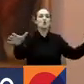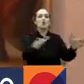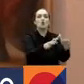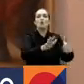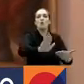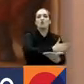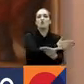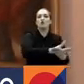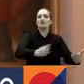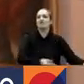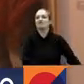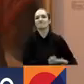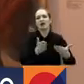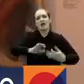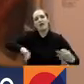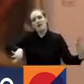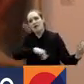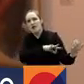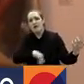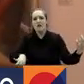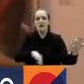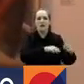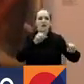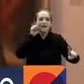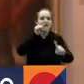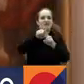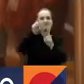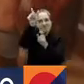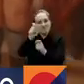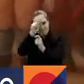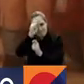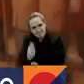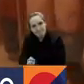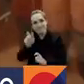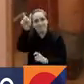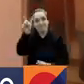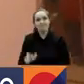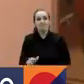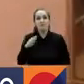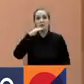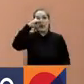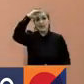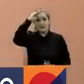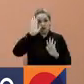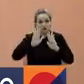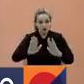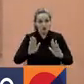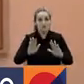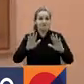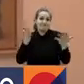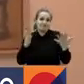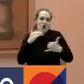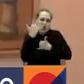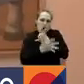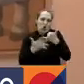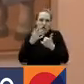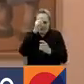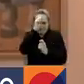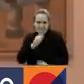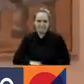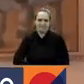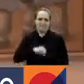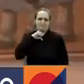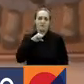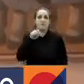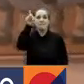Medellín ofrecerá un concierto en homenaje a este gran personaje, no solamente de Medellín, sino de todo nuestro país, de Colombia, que hoy